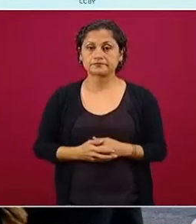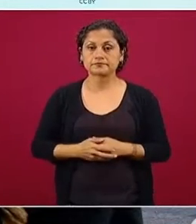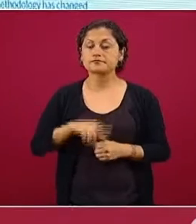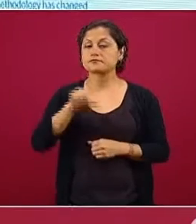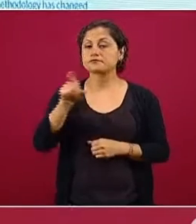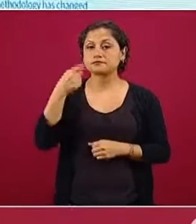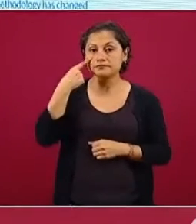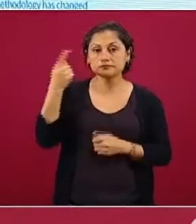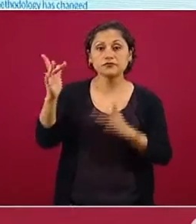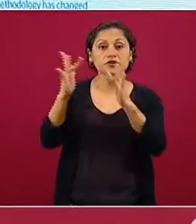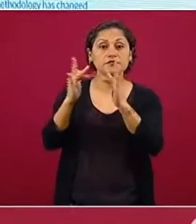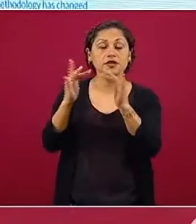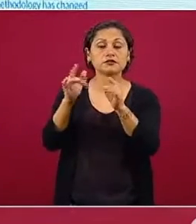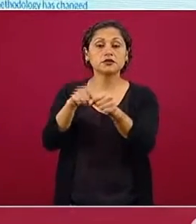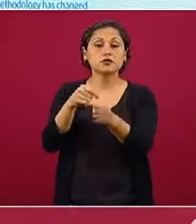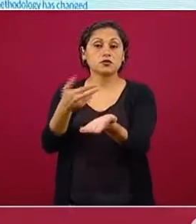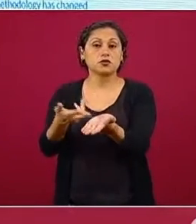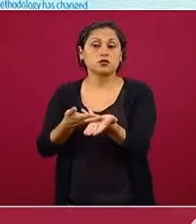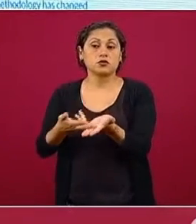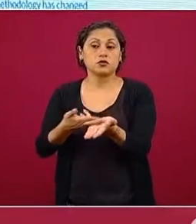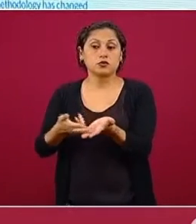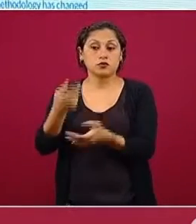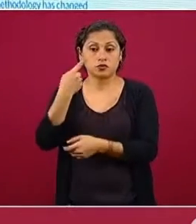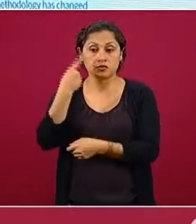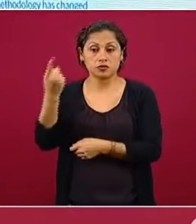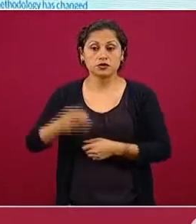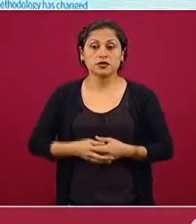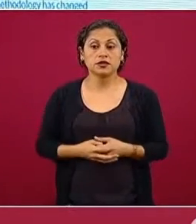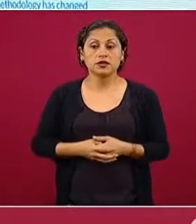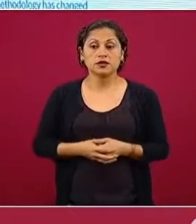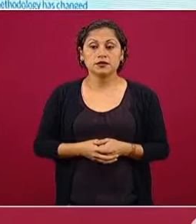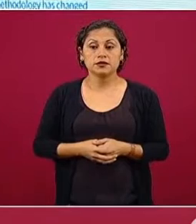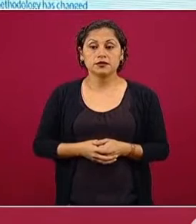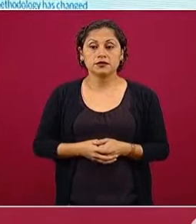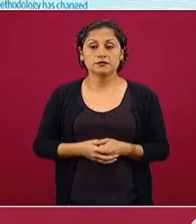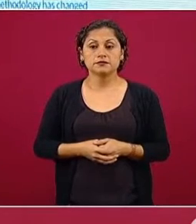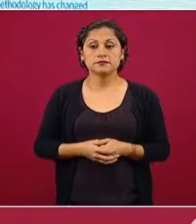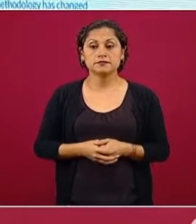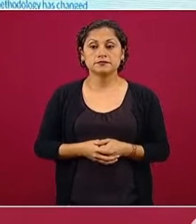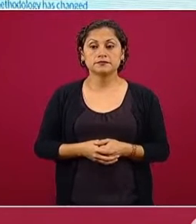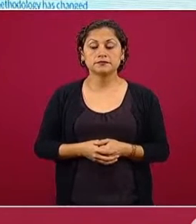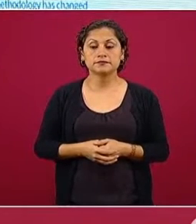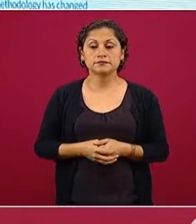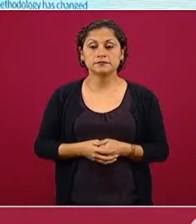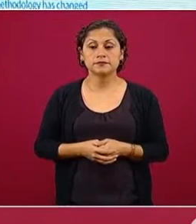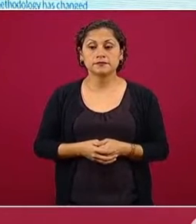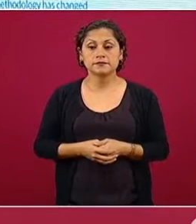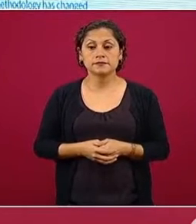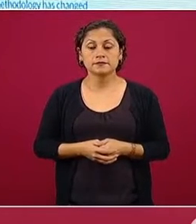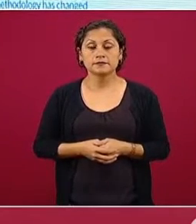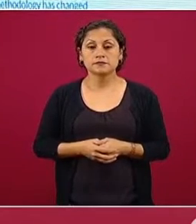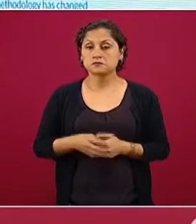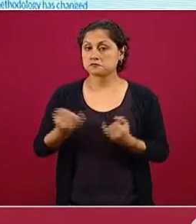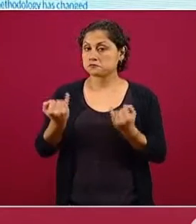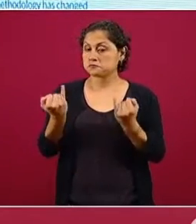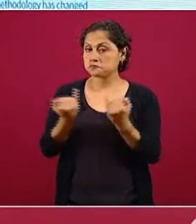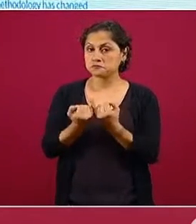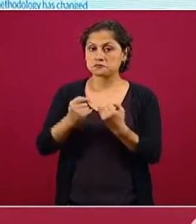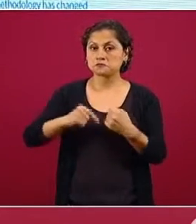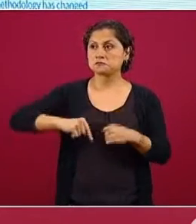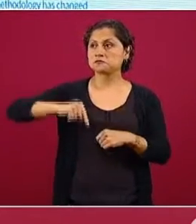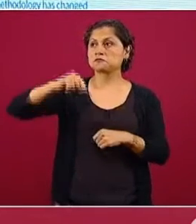Francia, en color magenta, aquí está, este de aquí, llegó aquí y empezó a